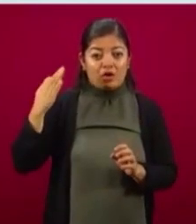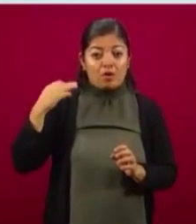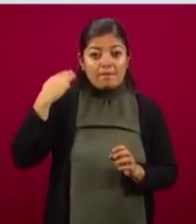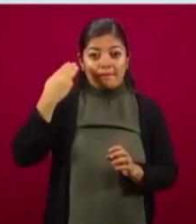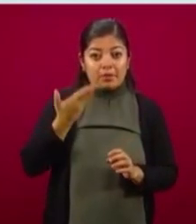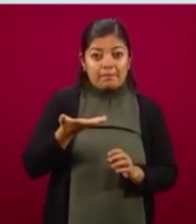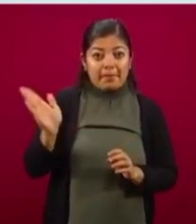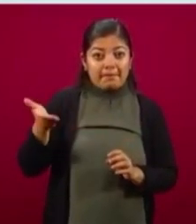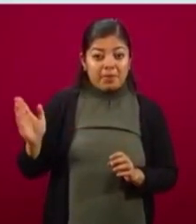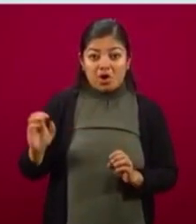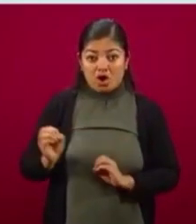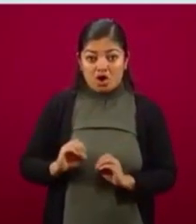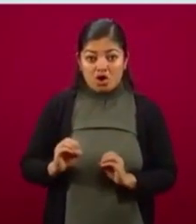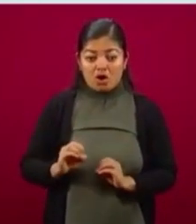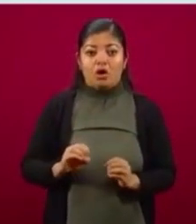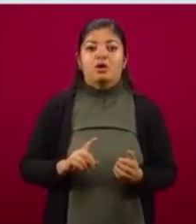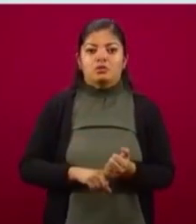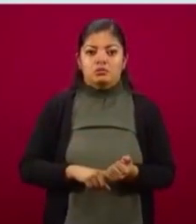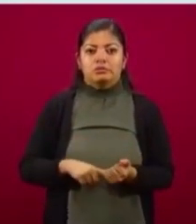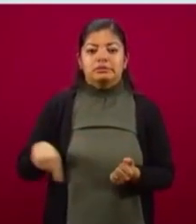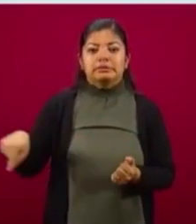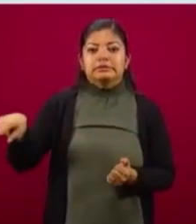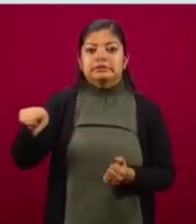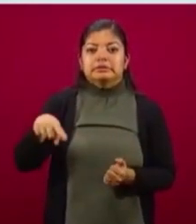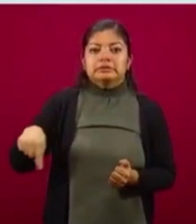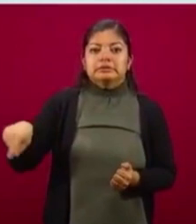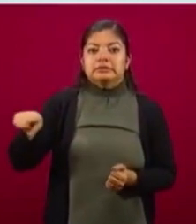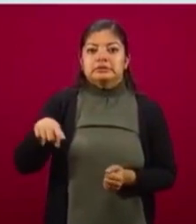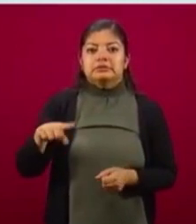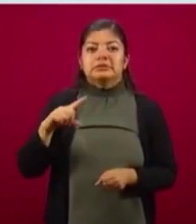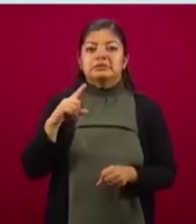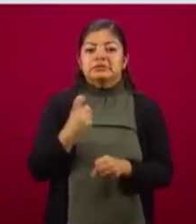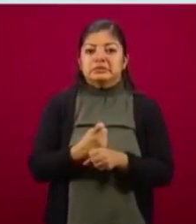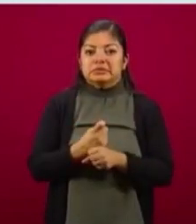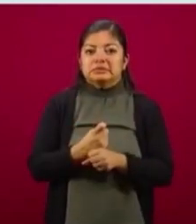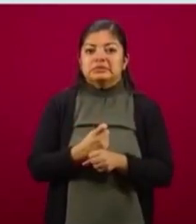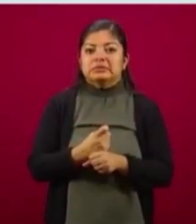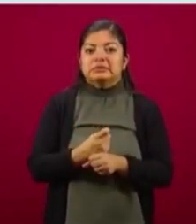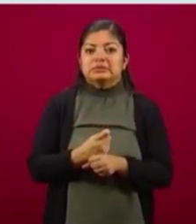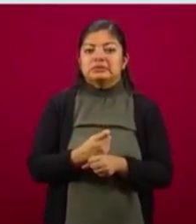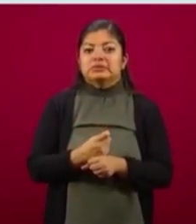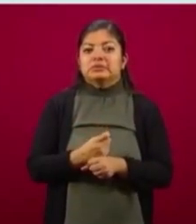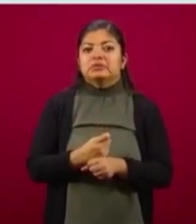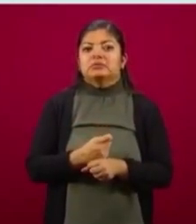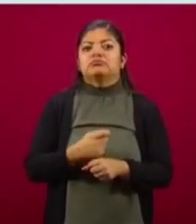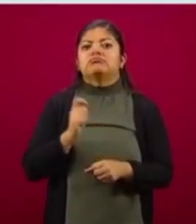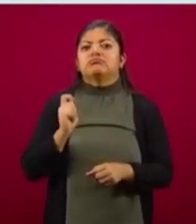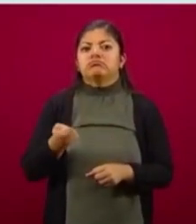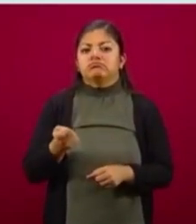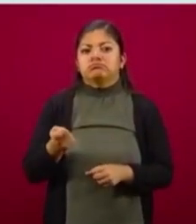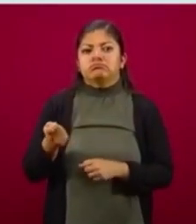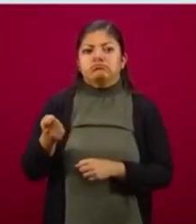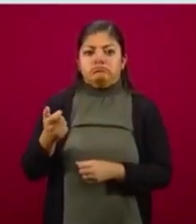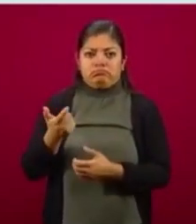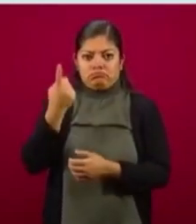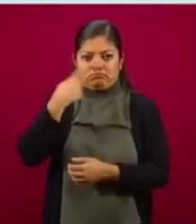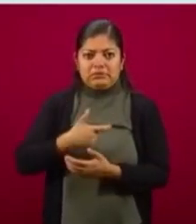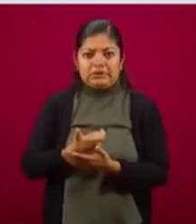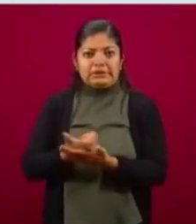son los proveedores principales en muchos casos de sus familias, es decir,